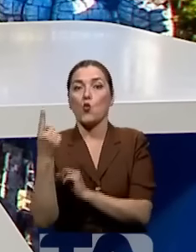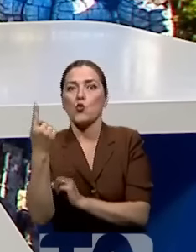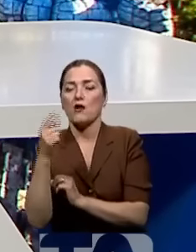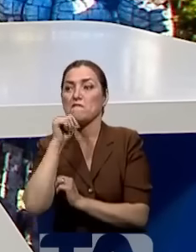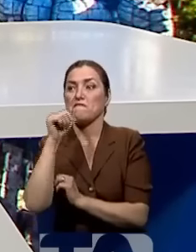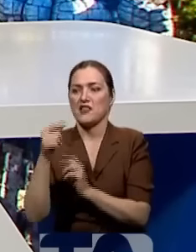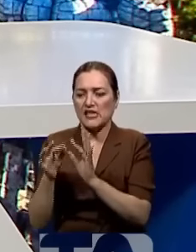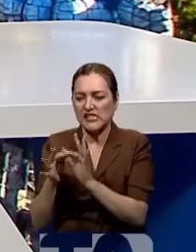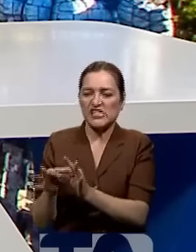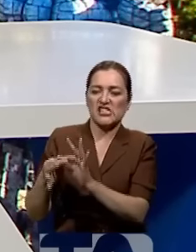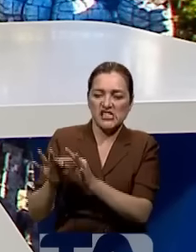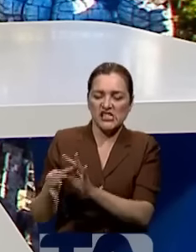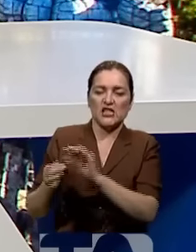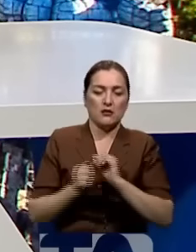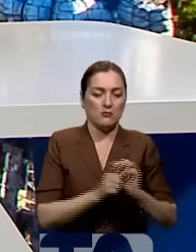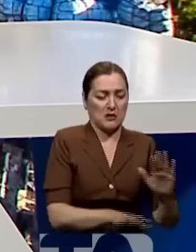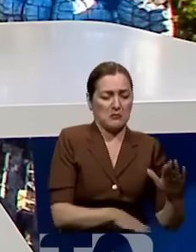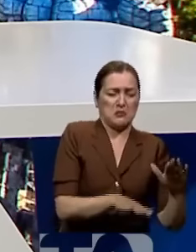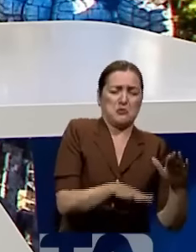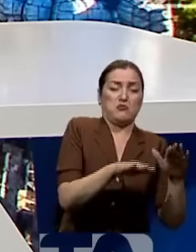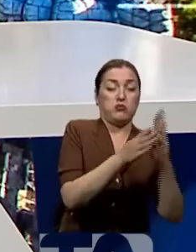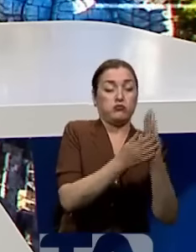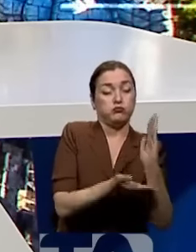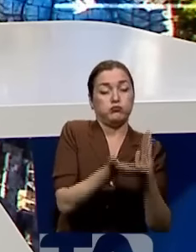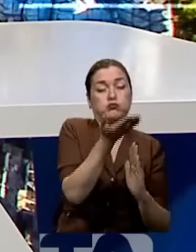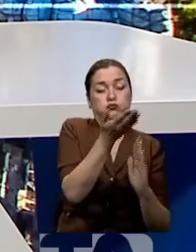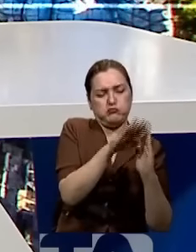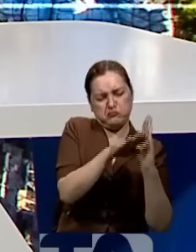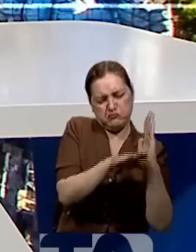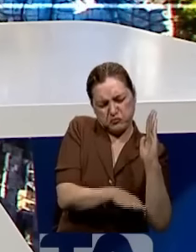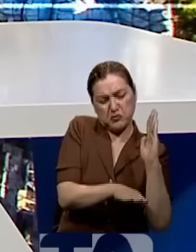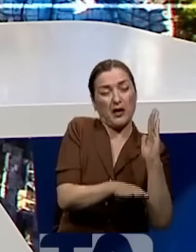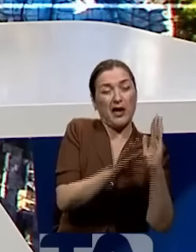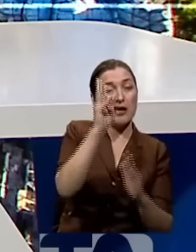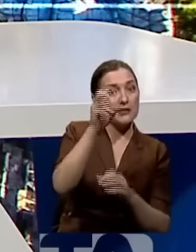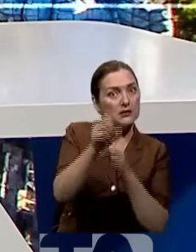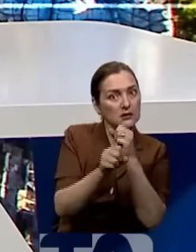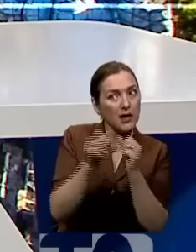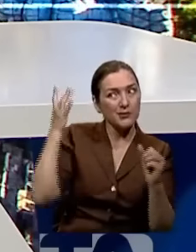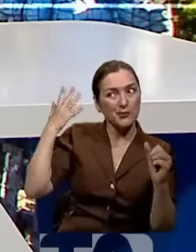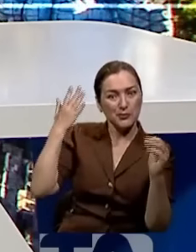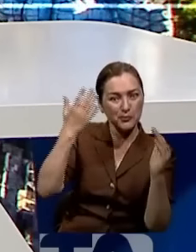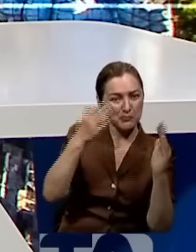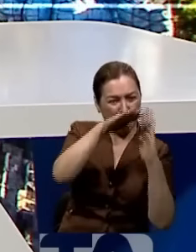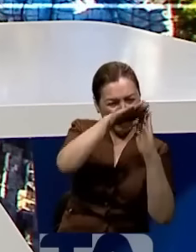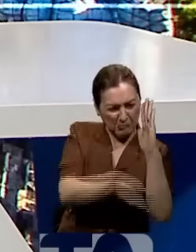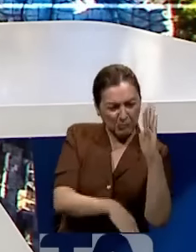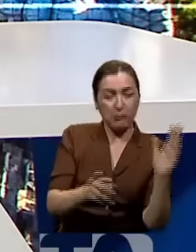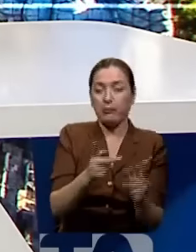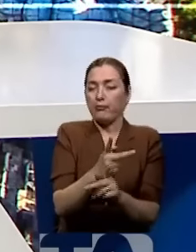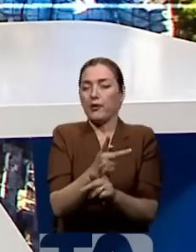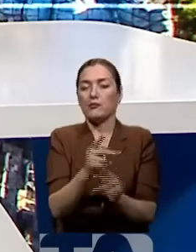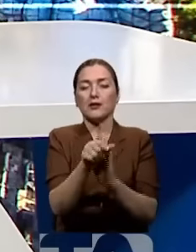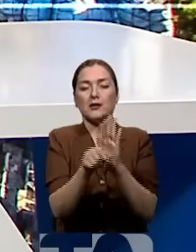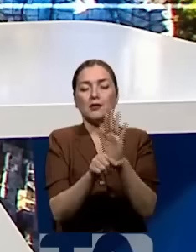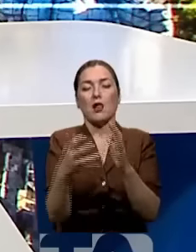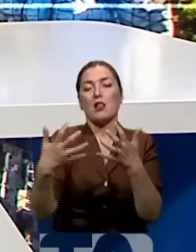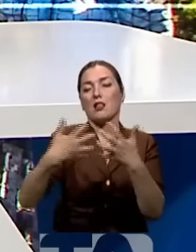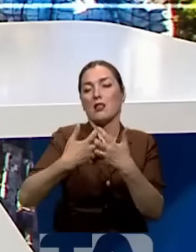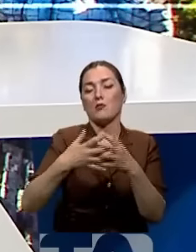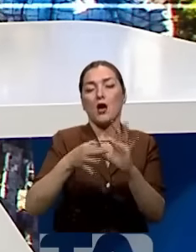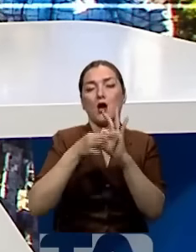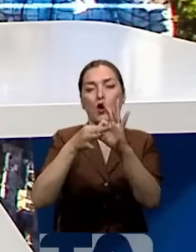que la abastecen están en su nivel más bajo en 60 años. Y para contarnos más detalles sobre esta situación compleja, Lucía